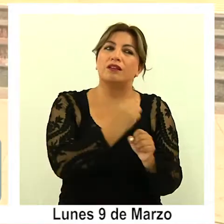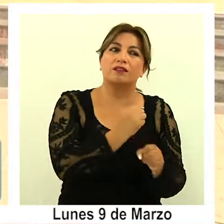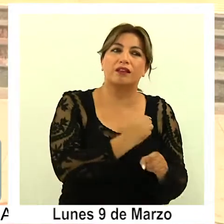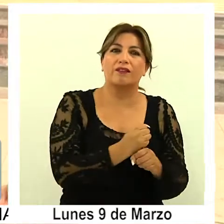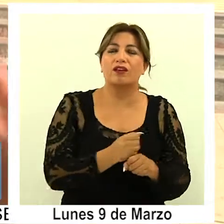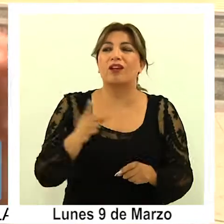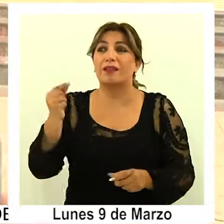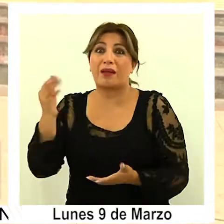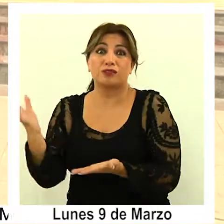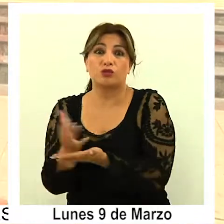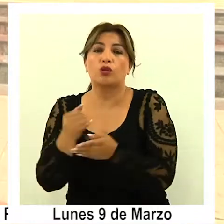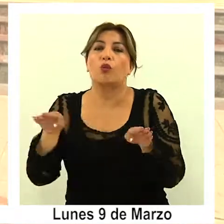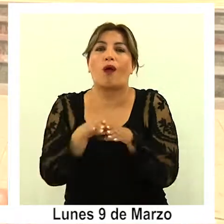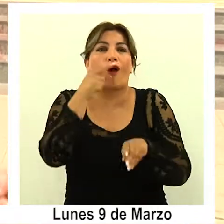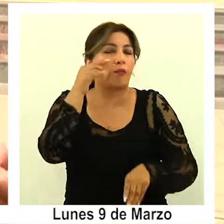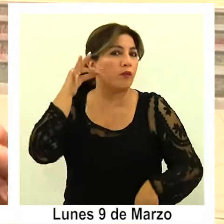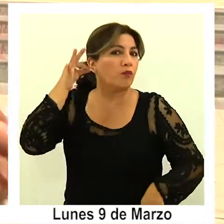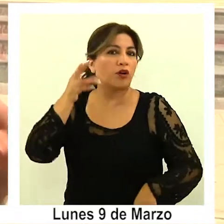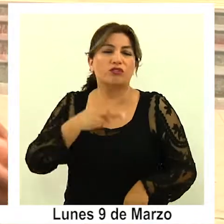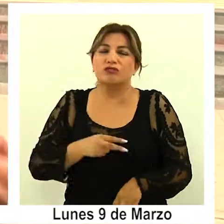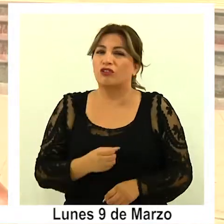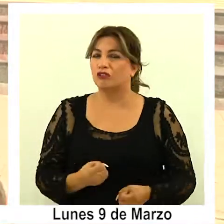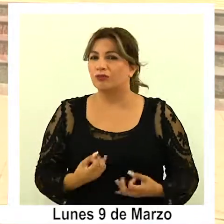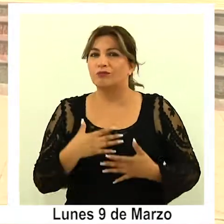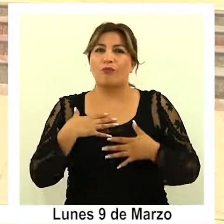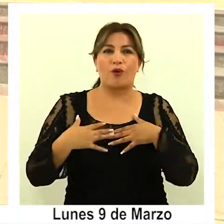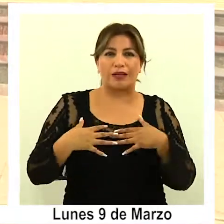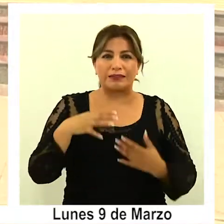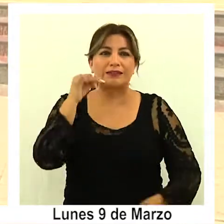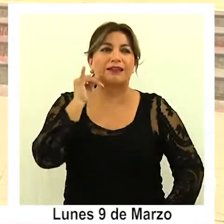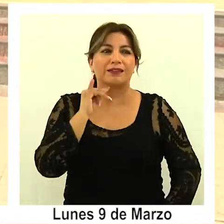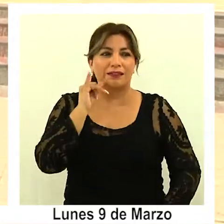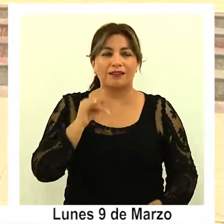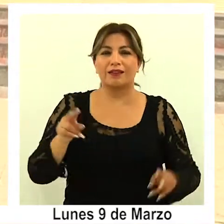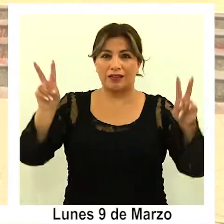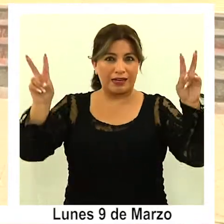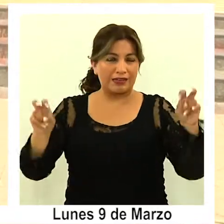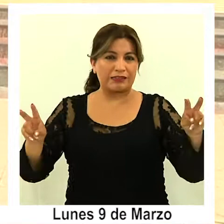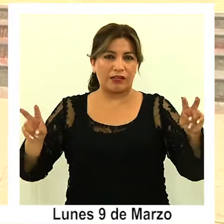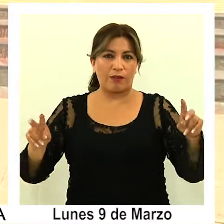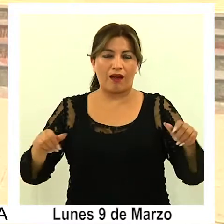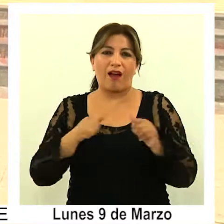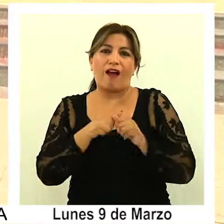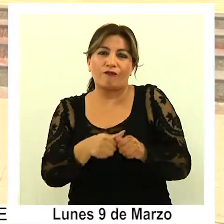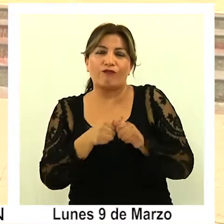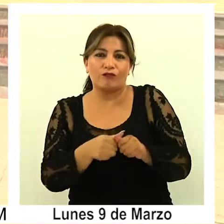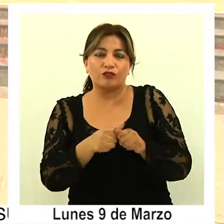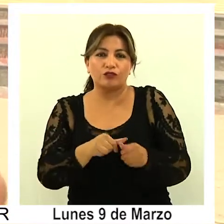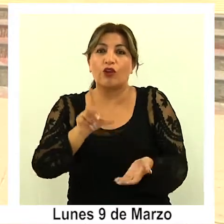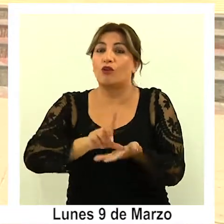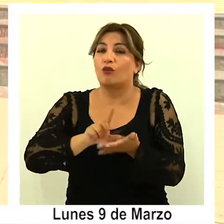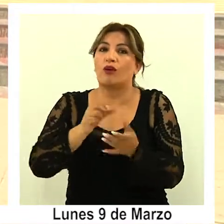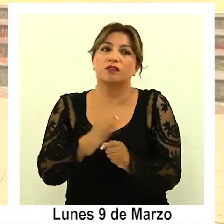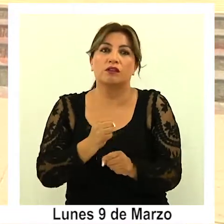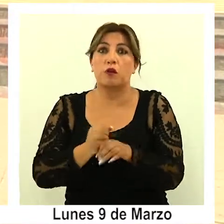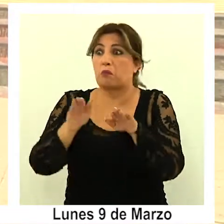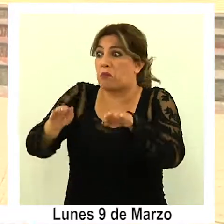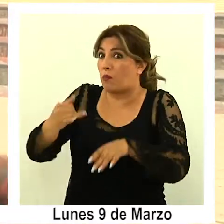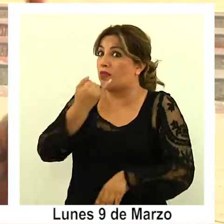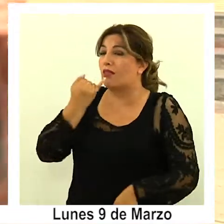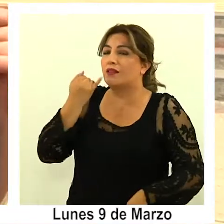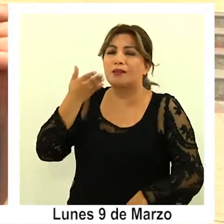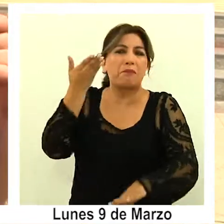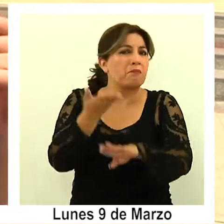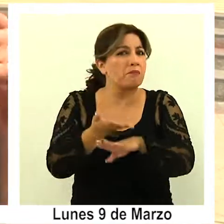precarización laboral las fiestas salariales y sobre todo lo que nos aqueja como región que es la los acosos sexuales en los espacios laborales